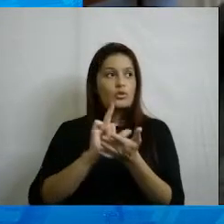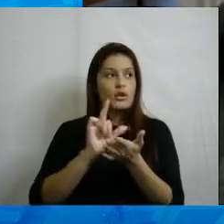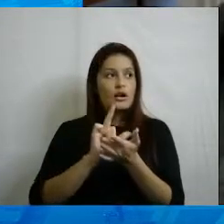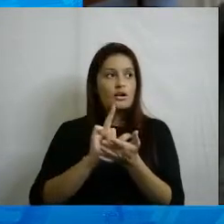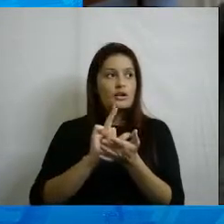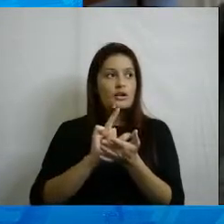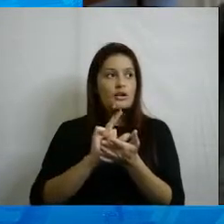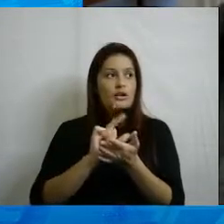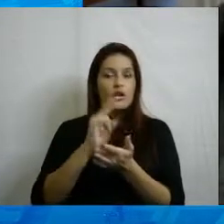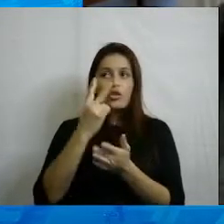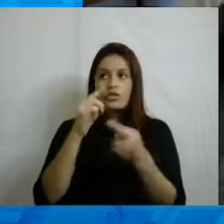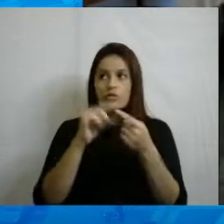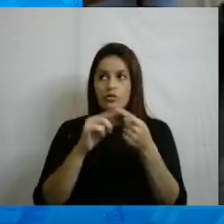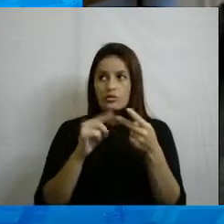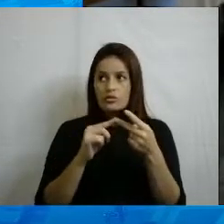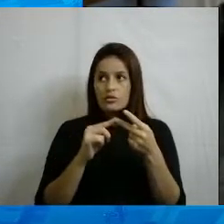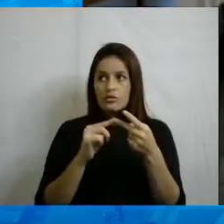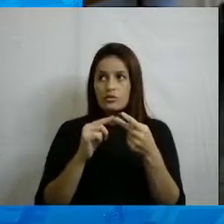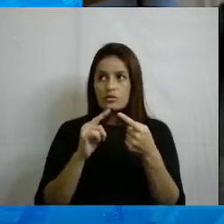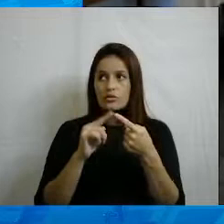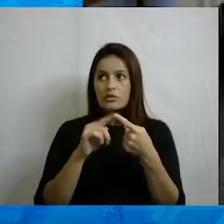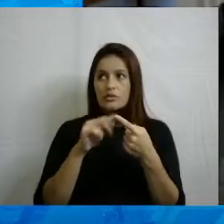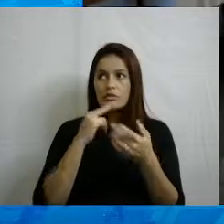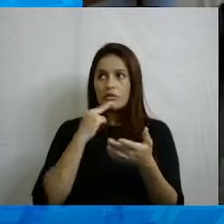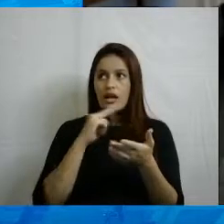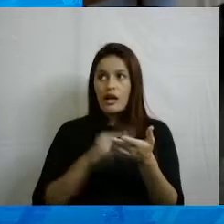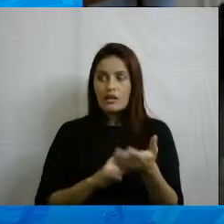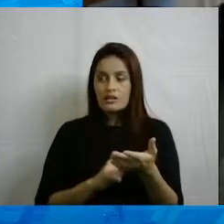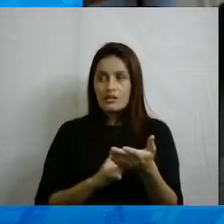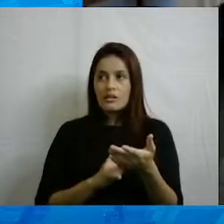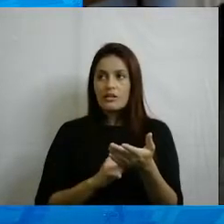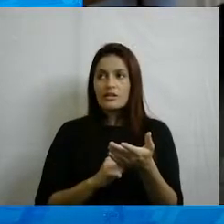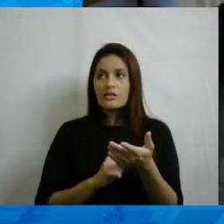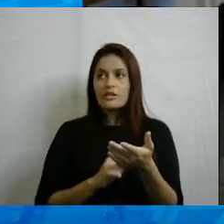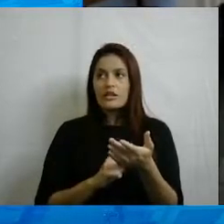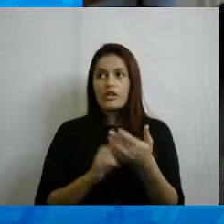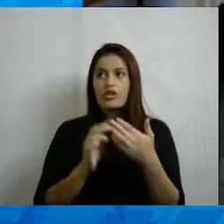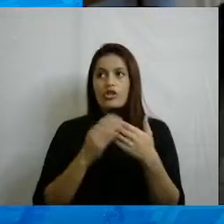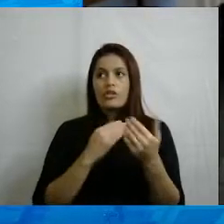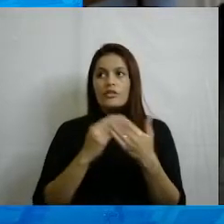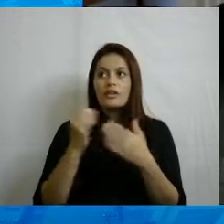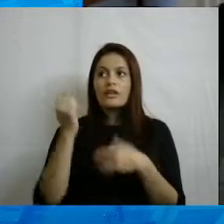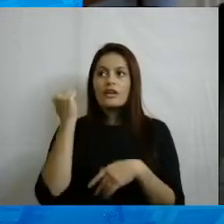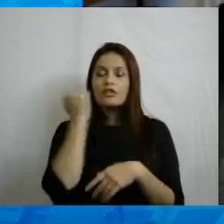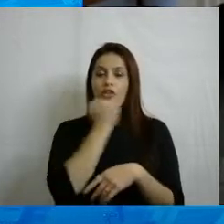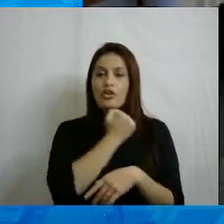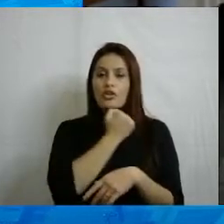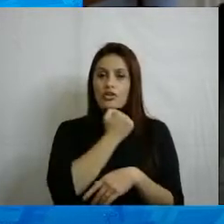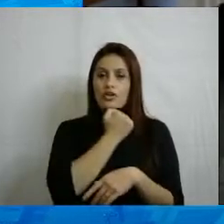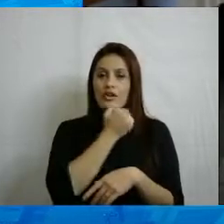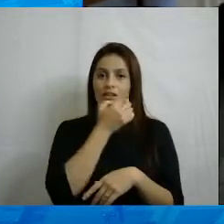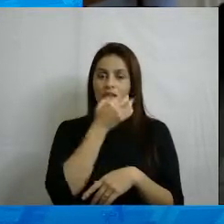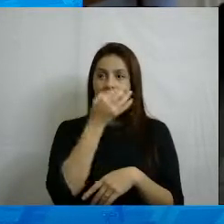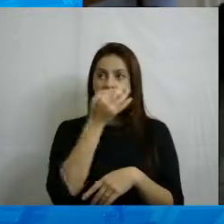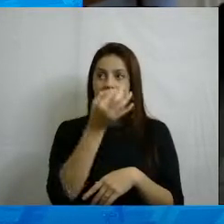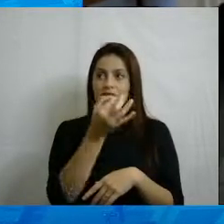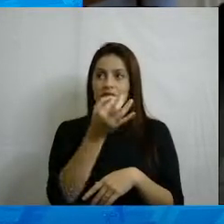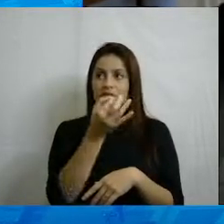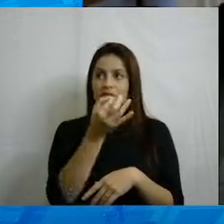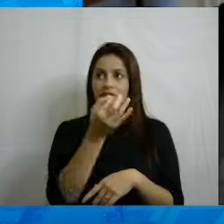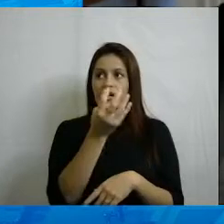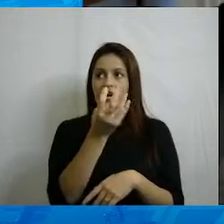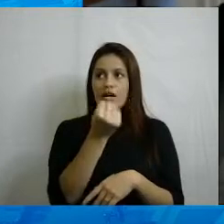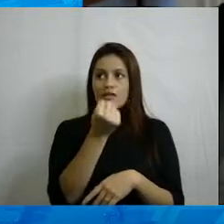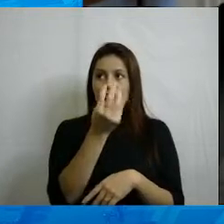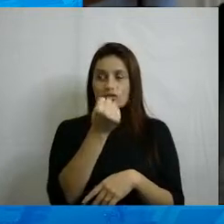los que necesito hablar. Primero, la carta del plan de trabajo. ¿Dónde hay un error en la carta? Que nosotros la entregamos el día